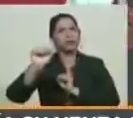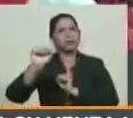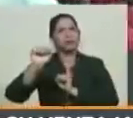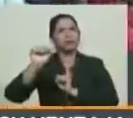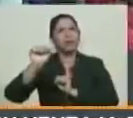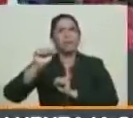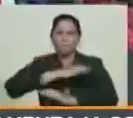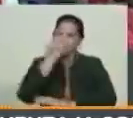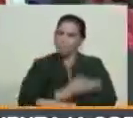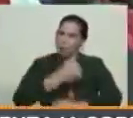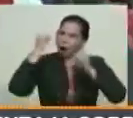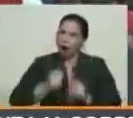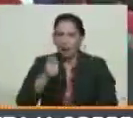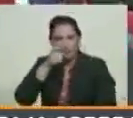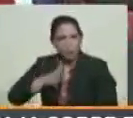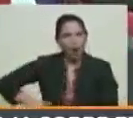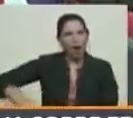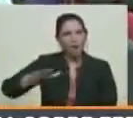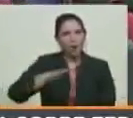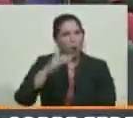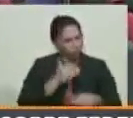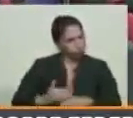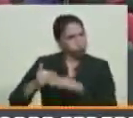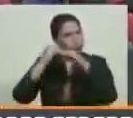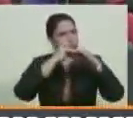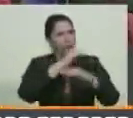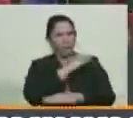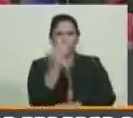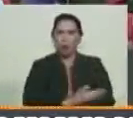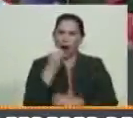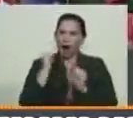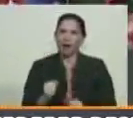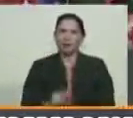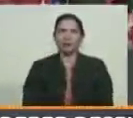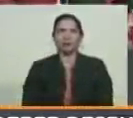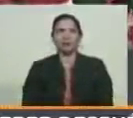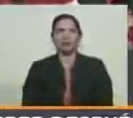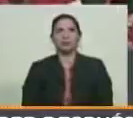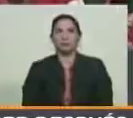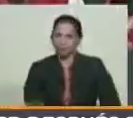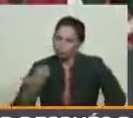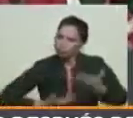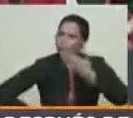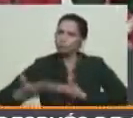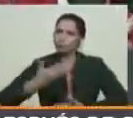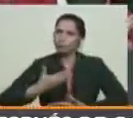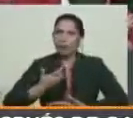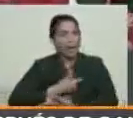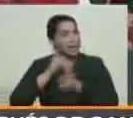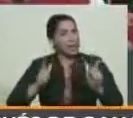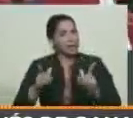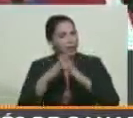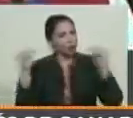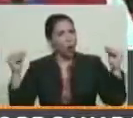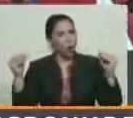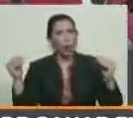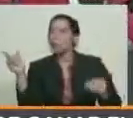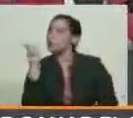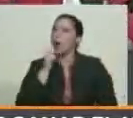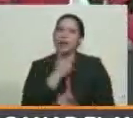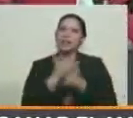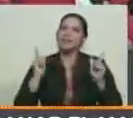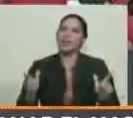del pueblo será nuestra suerte. Nuestra suerte será la del pueblo. O somos libres todos, o no es libre